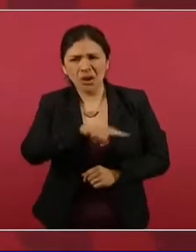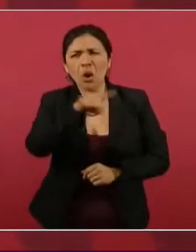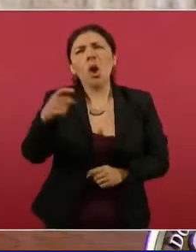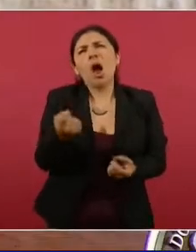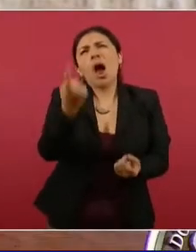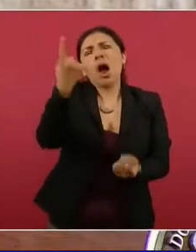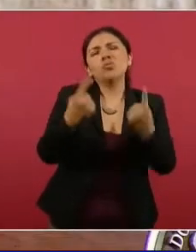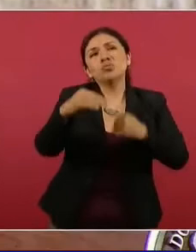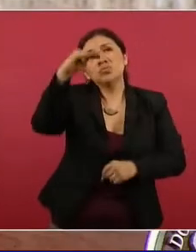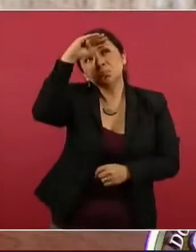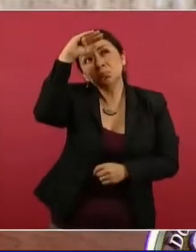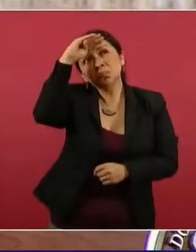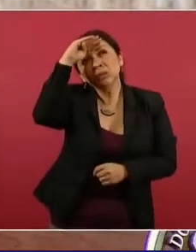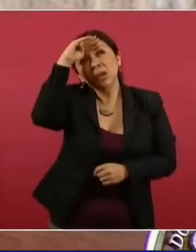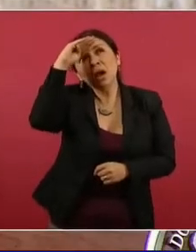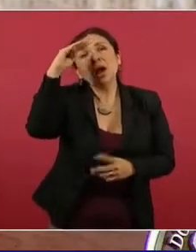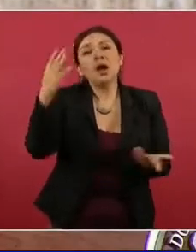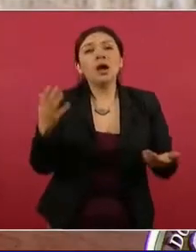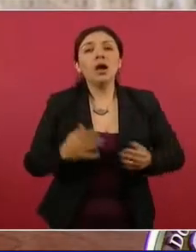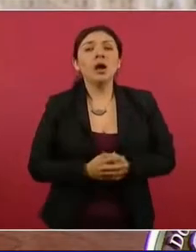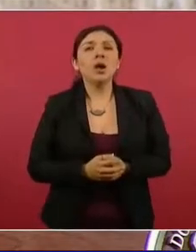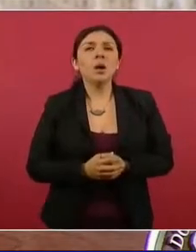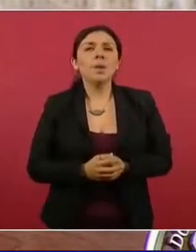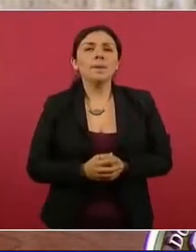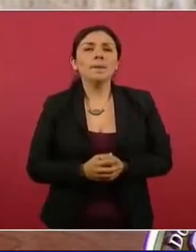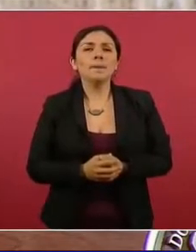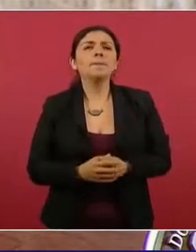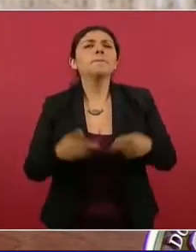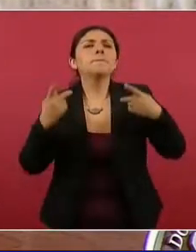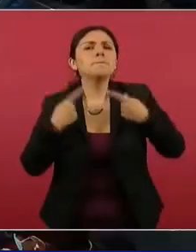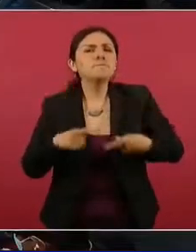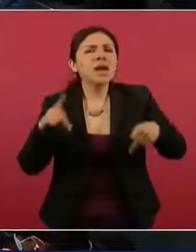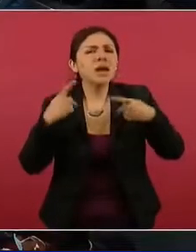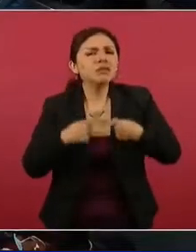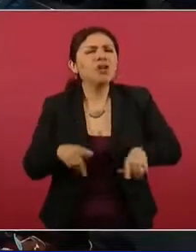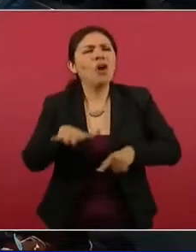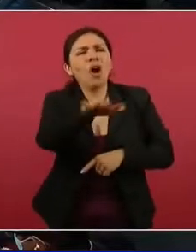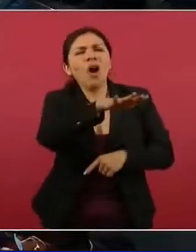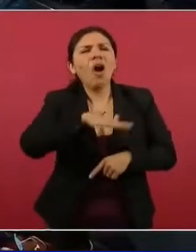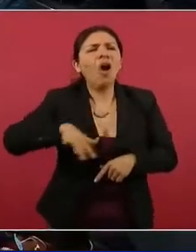piensan que la gente va a seguir